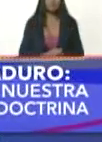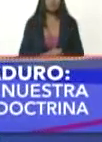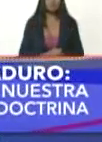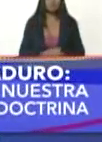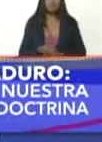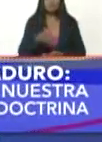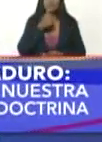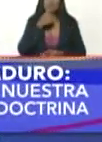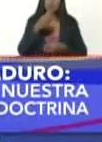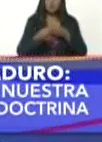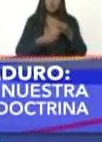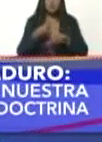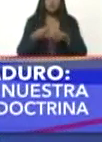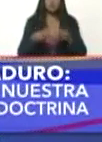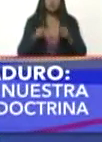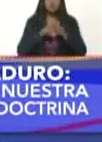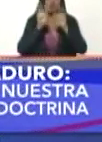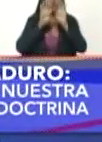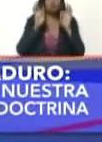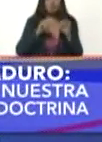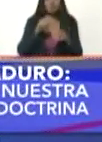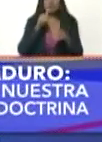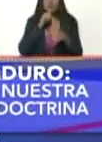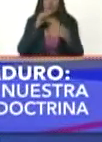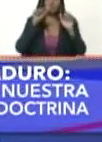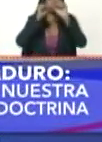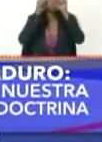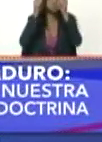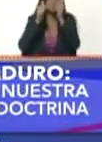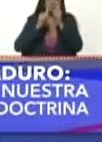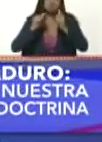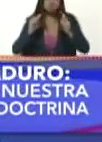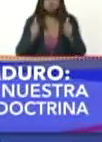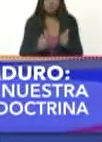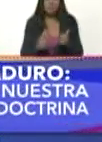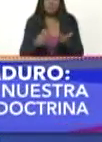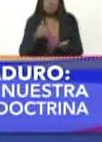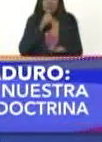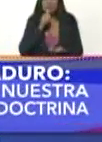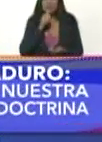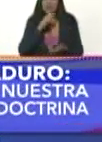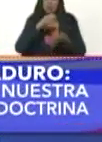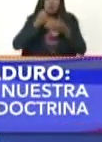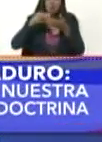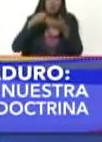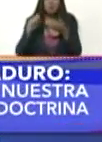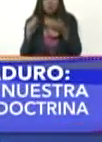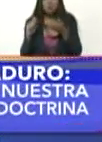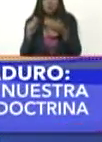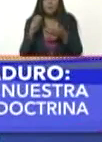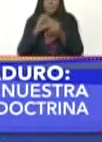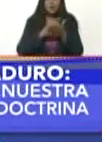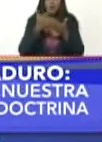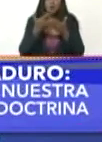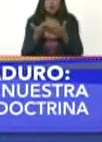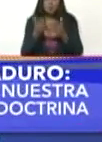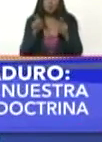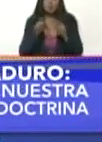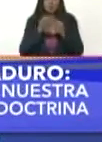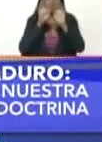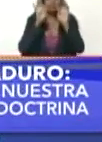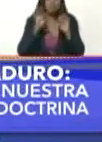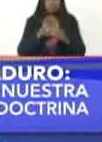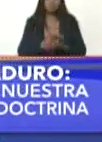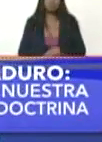¿Quién lo creó? ¿Quién lo sistematizó? ¿Quién lo escribió para los libros y manuales?